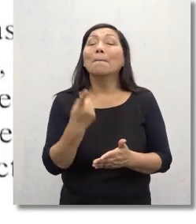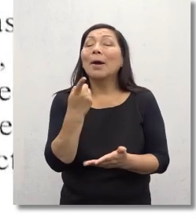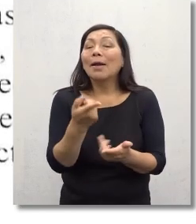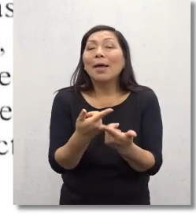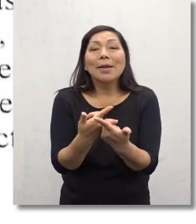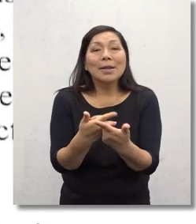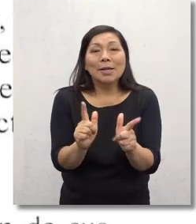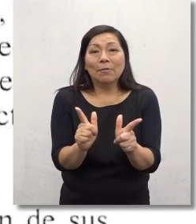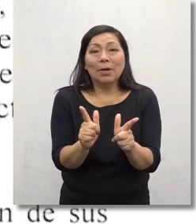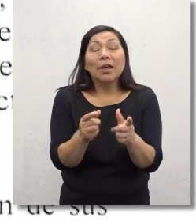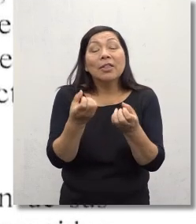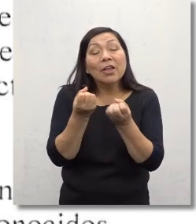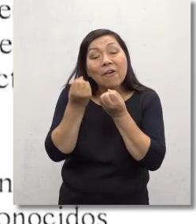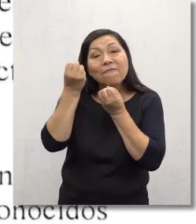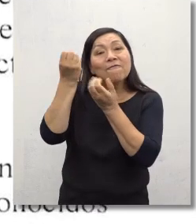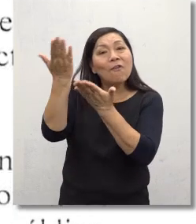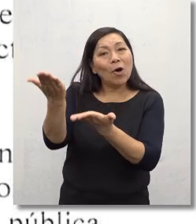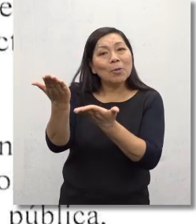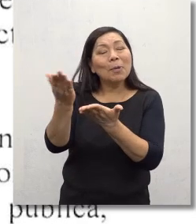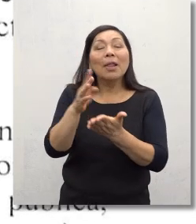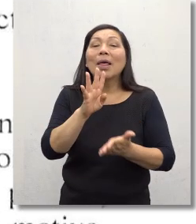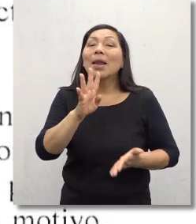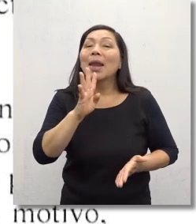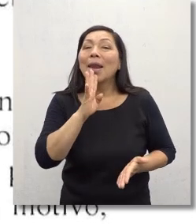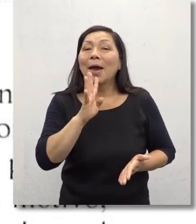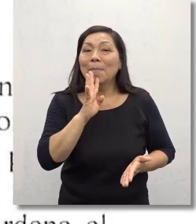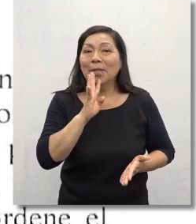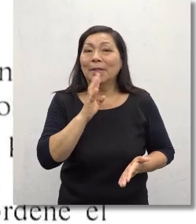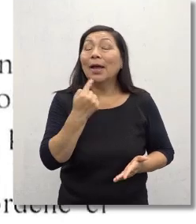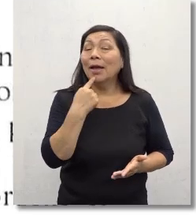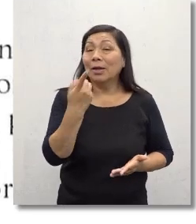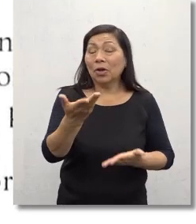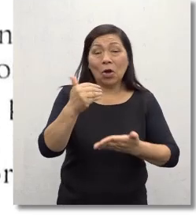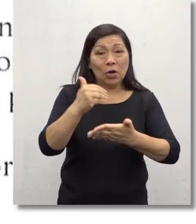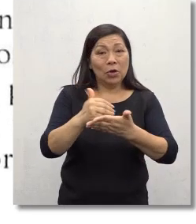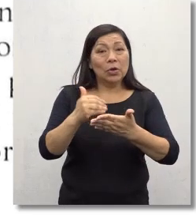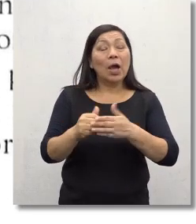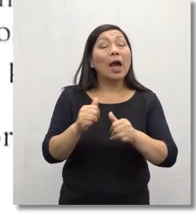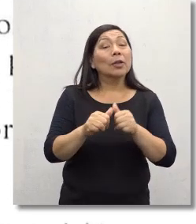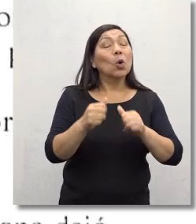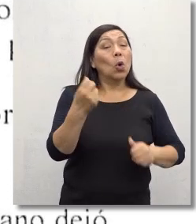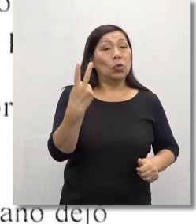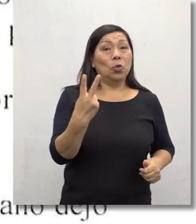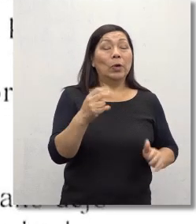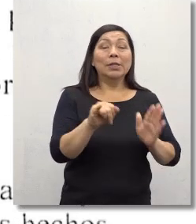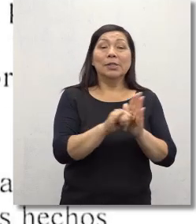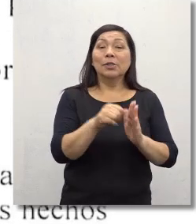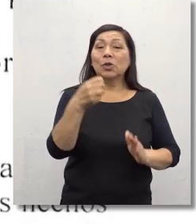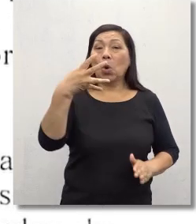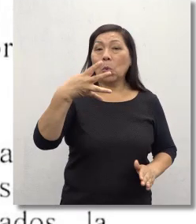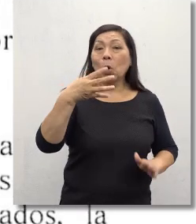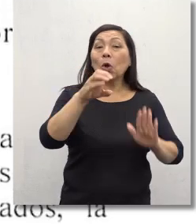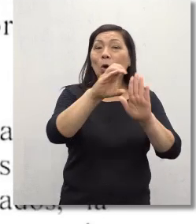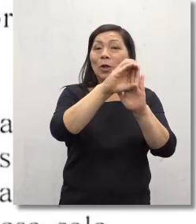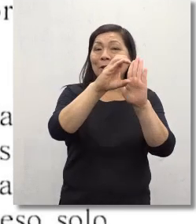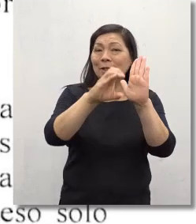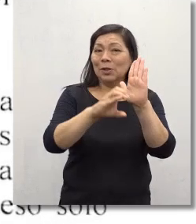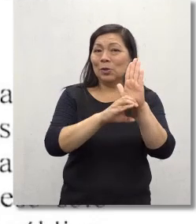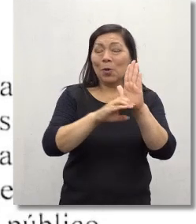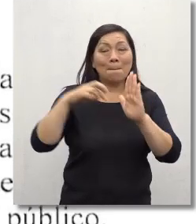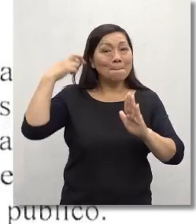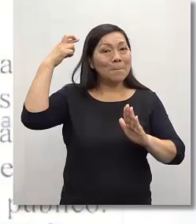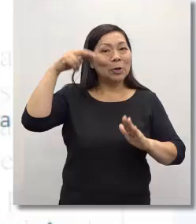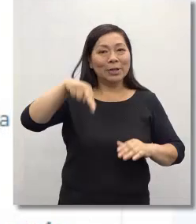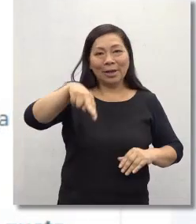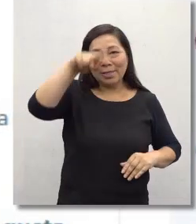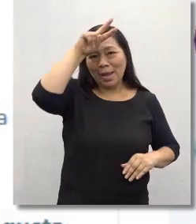las libertades de información y de expresión, reconocidas en el artículo 2, inciso 4 de la Constitución Política